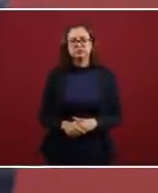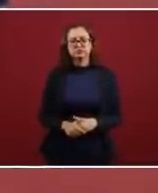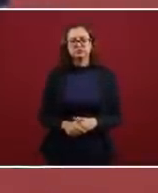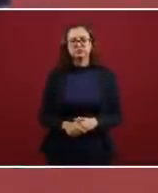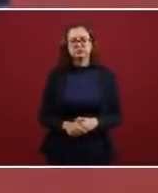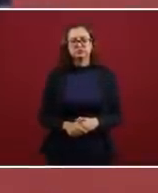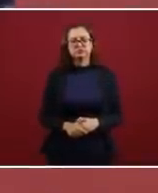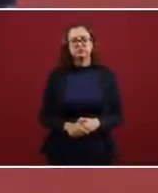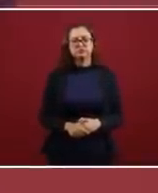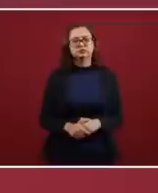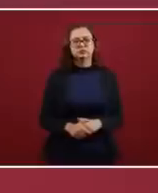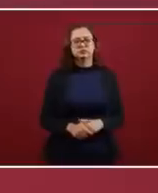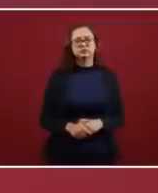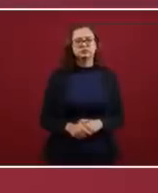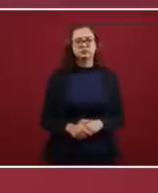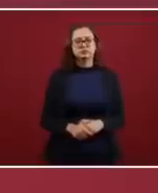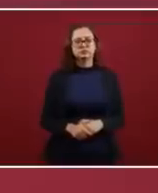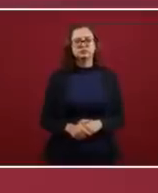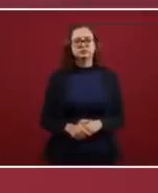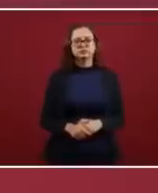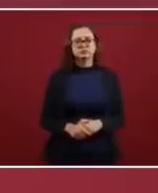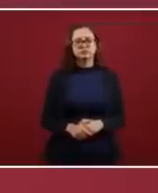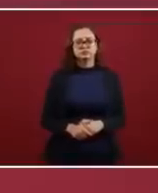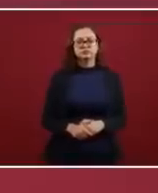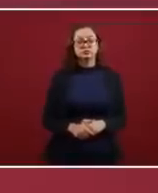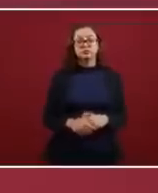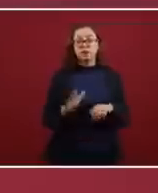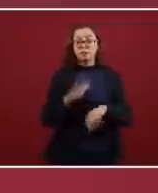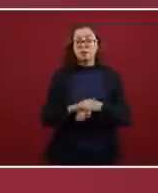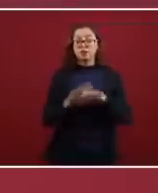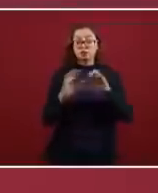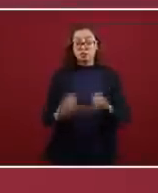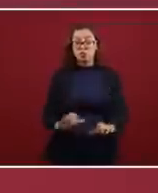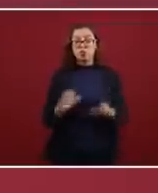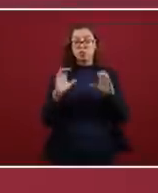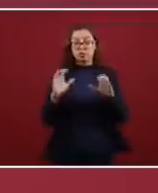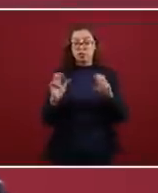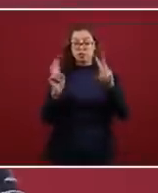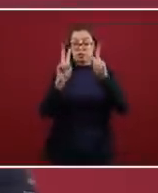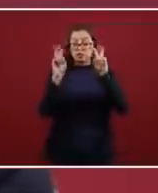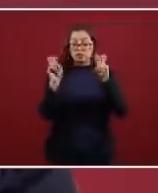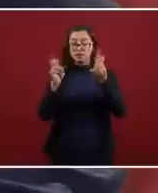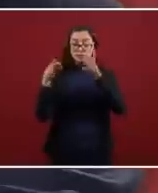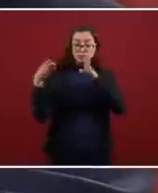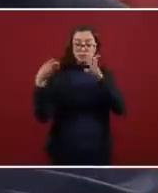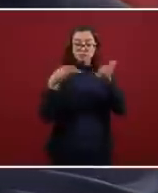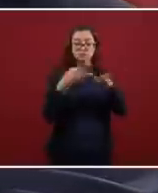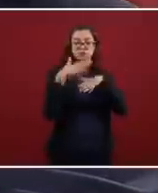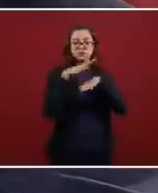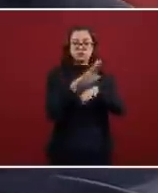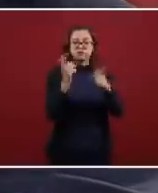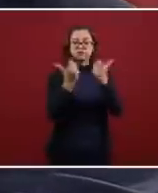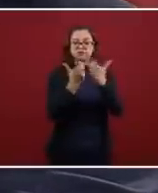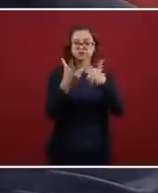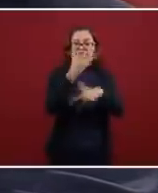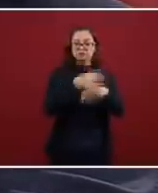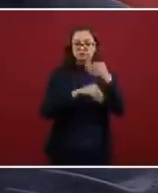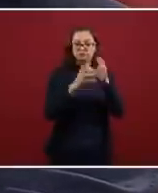uno de los sectores qué tienen que ver con el crecimiento